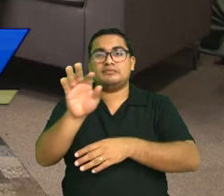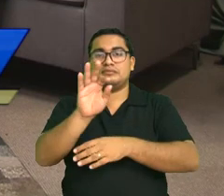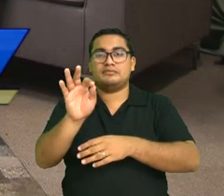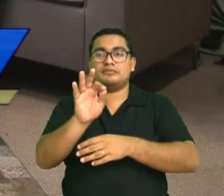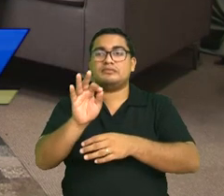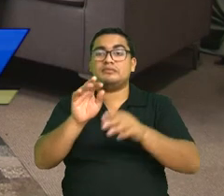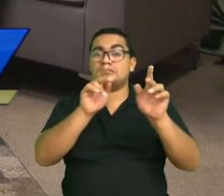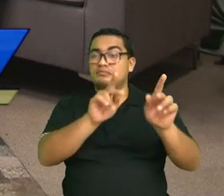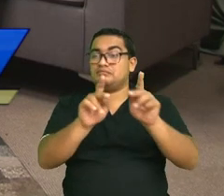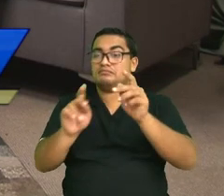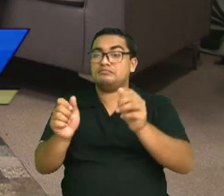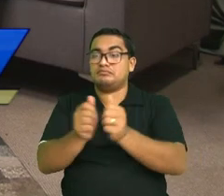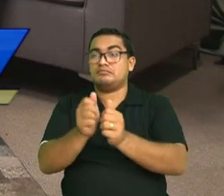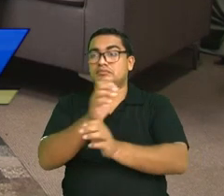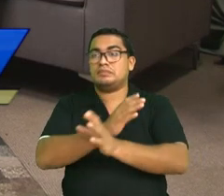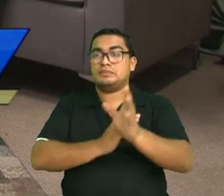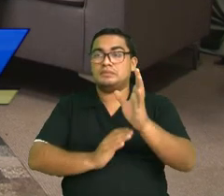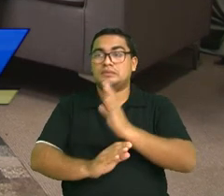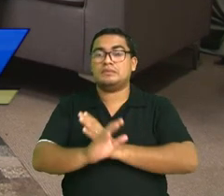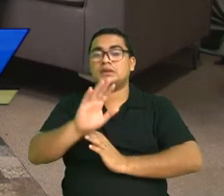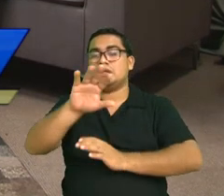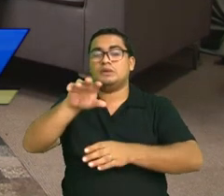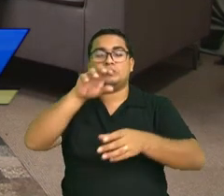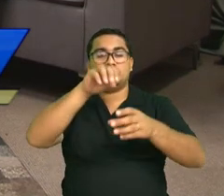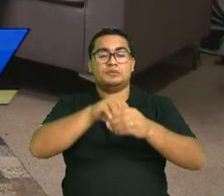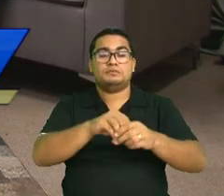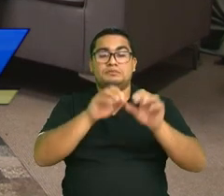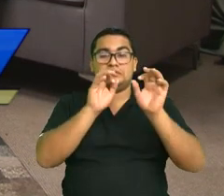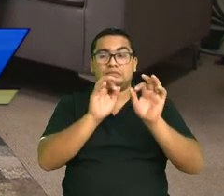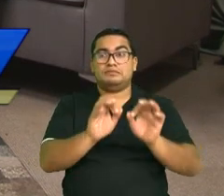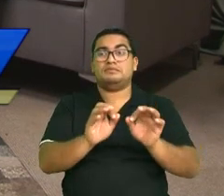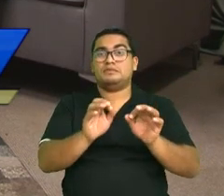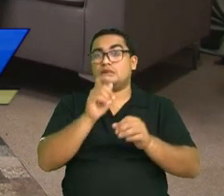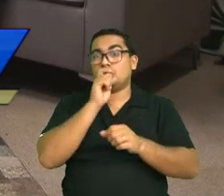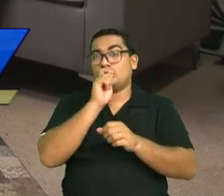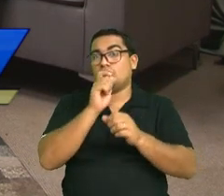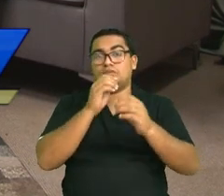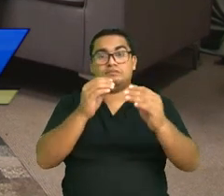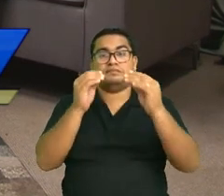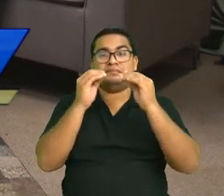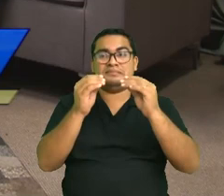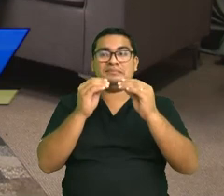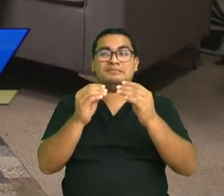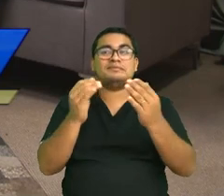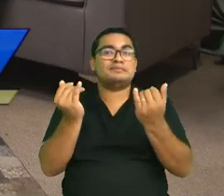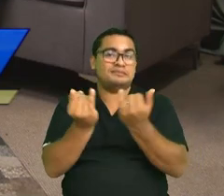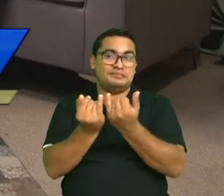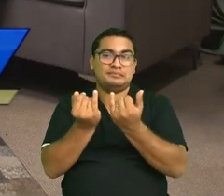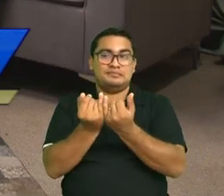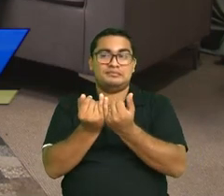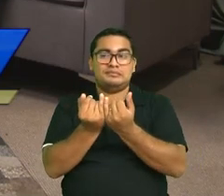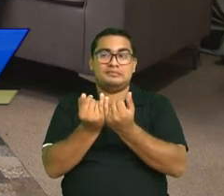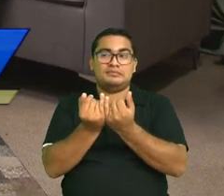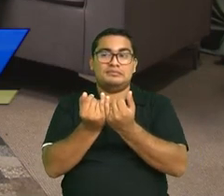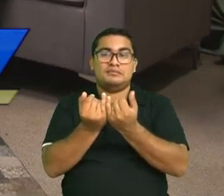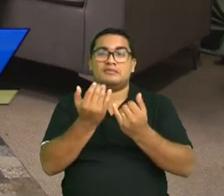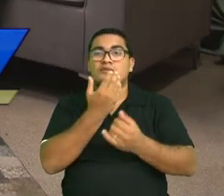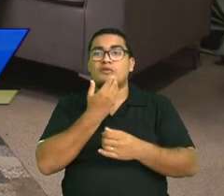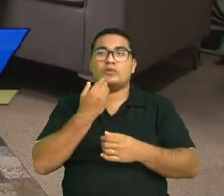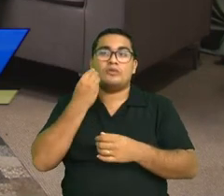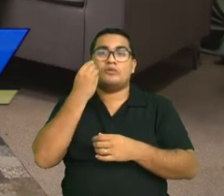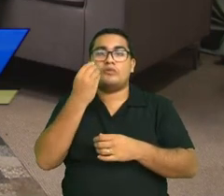porque eso, además de que ser una terapia educativa, también de integración de